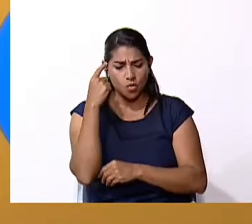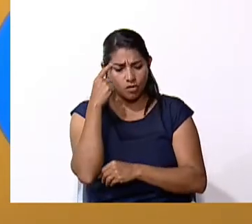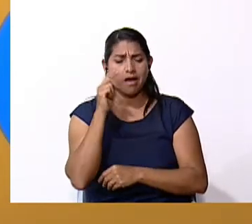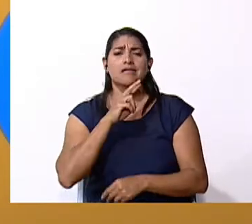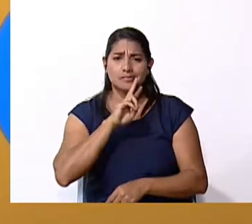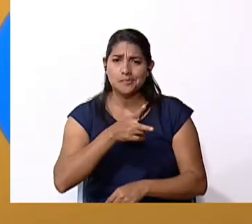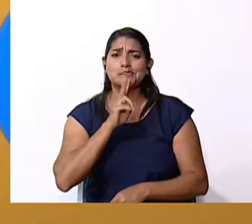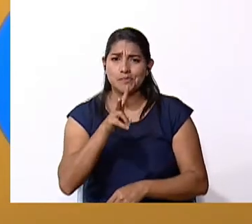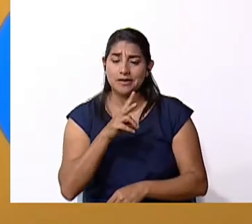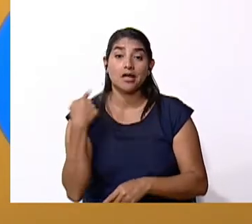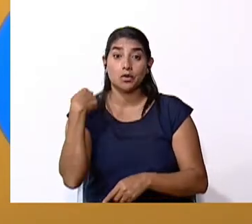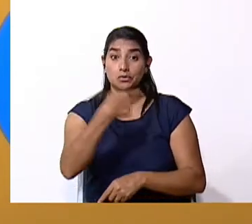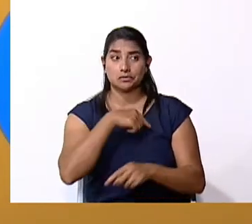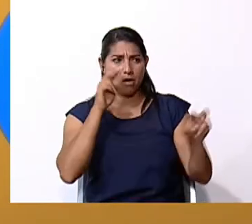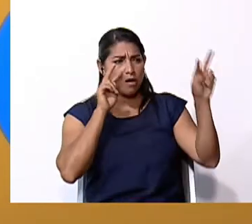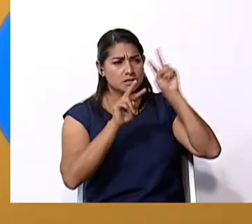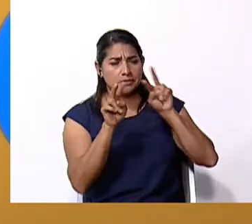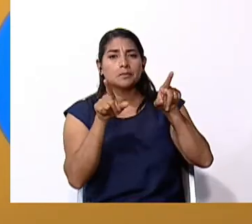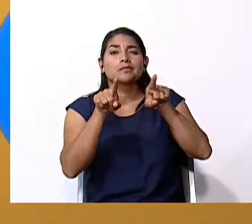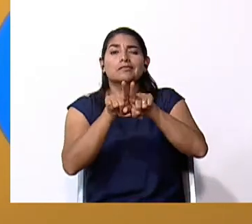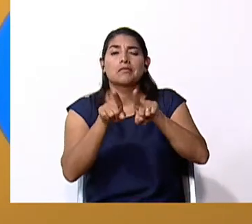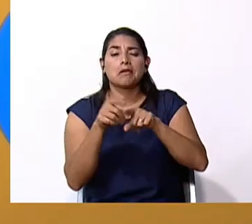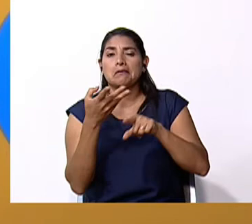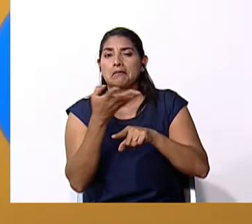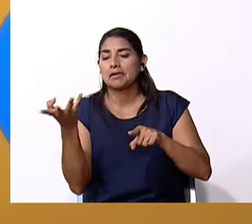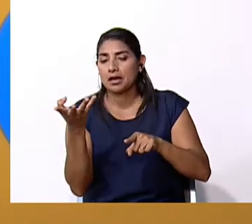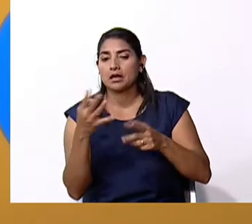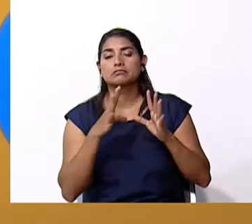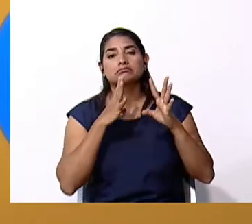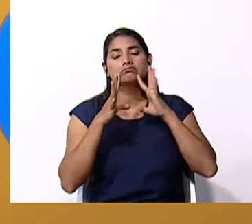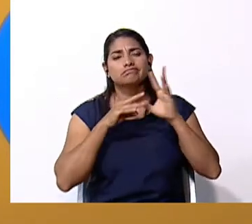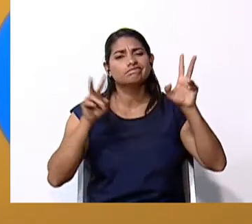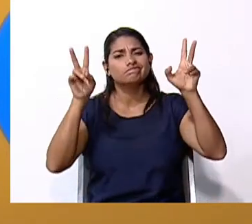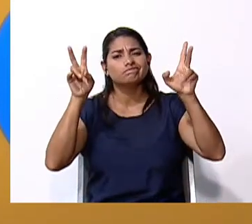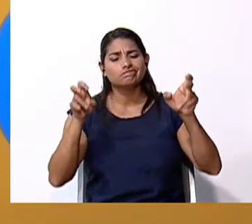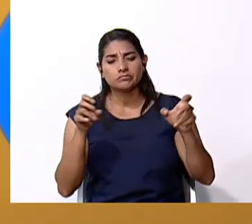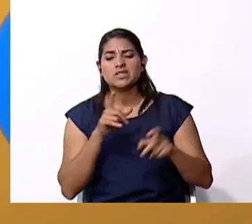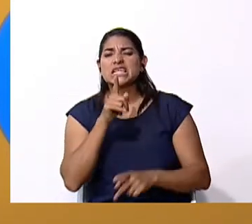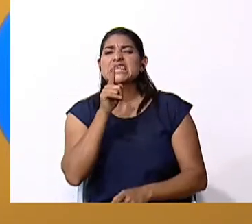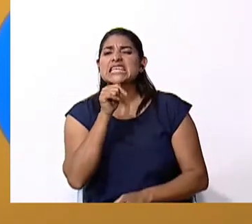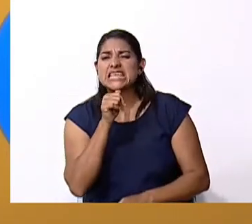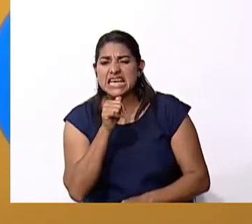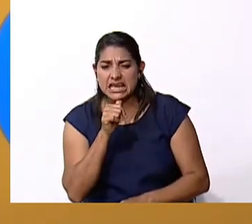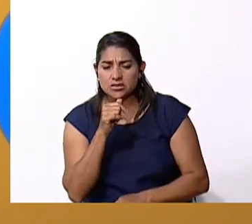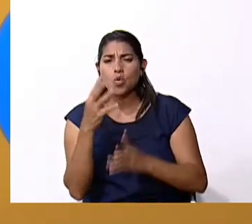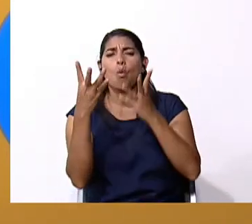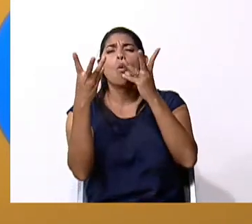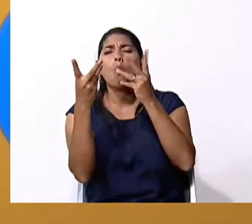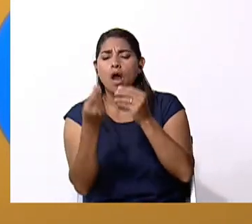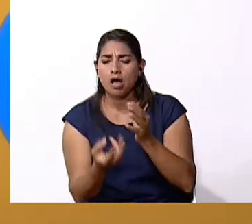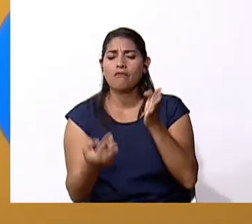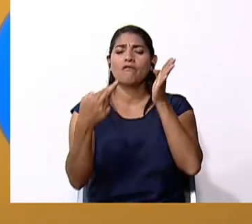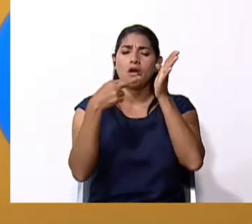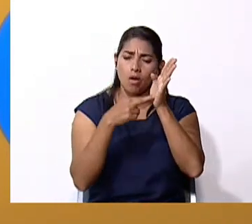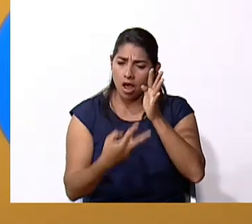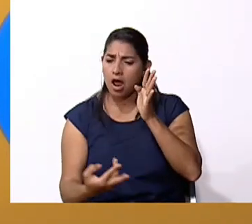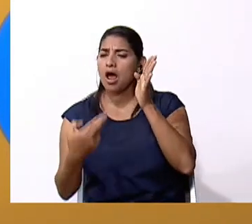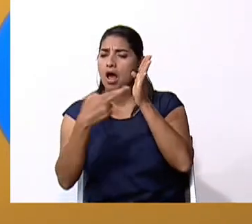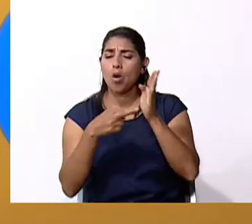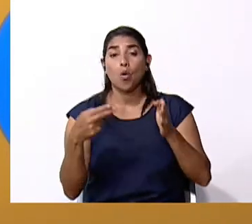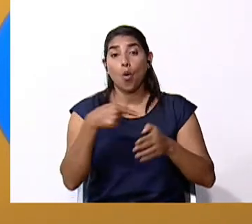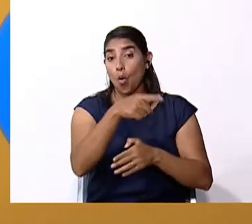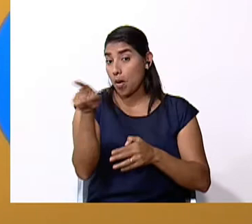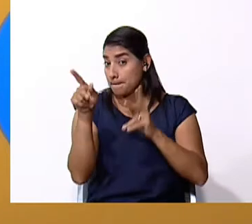¿cierto? Pudimos observar también que nos hablaba de quiénes o con cuánta frecuencia nosotros o